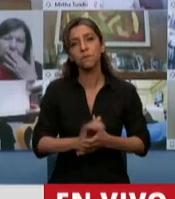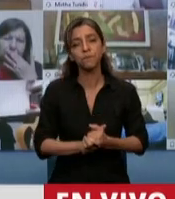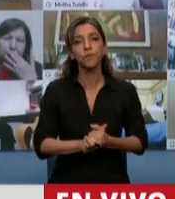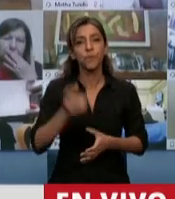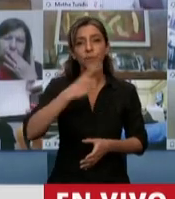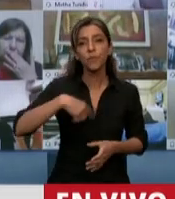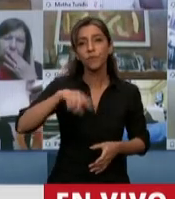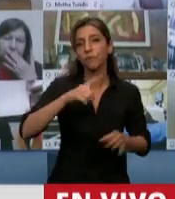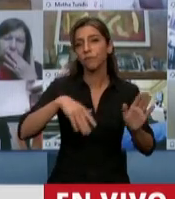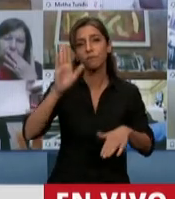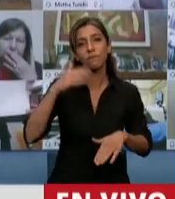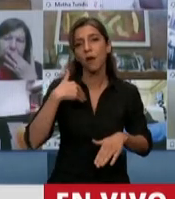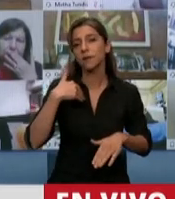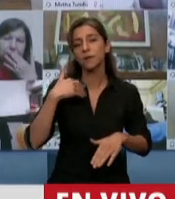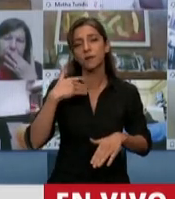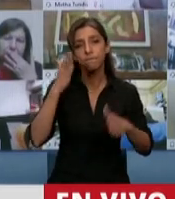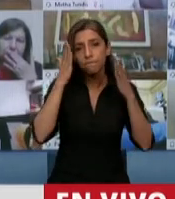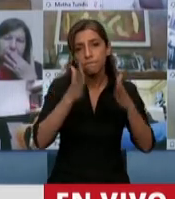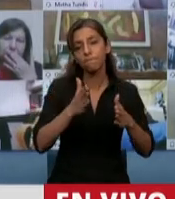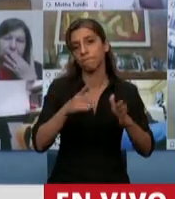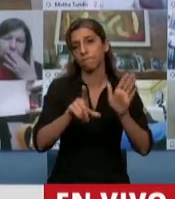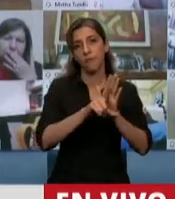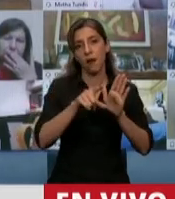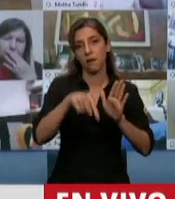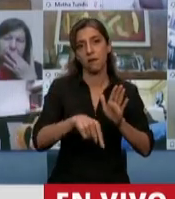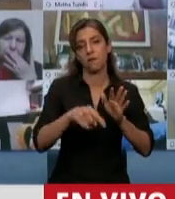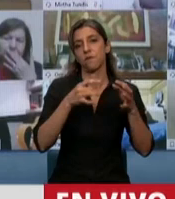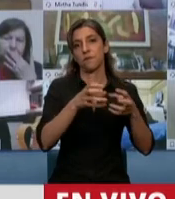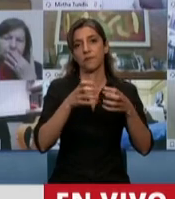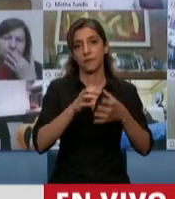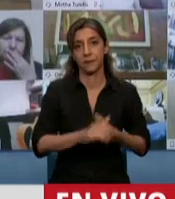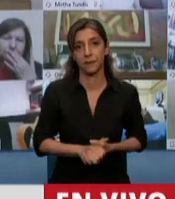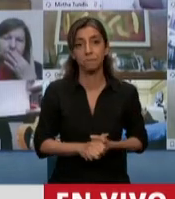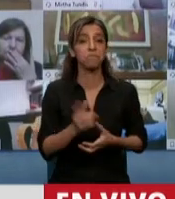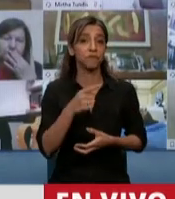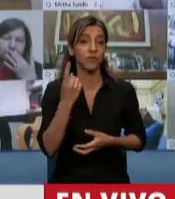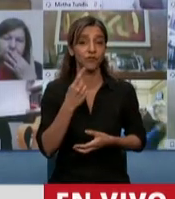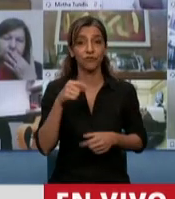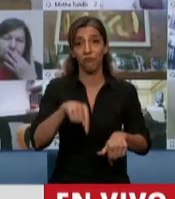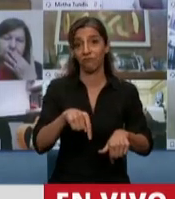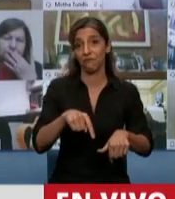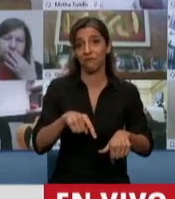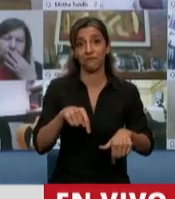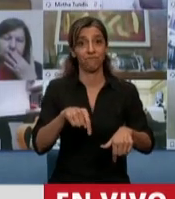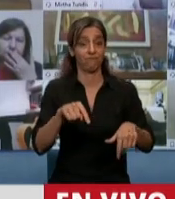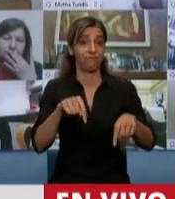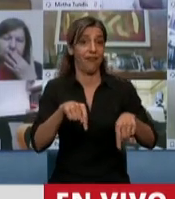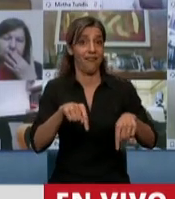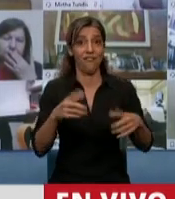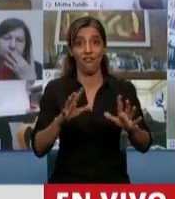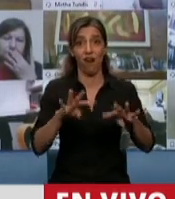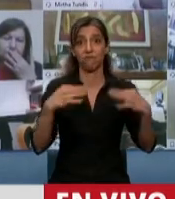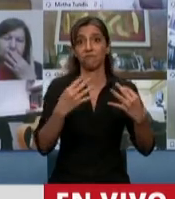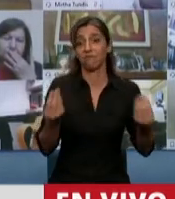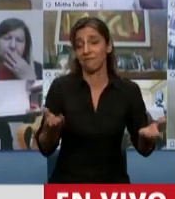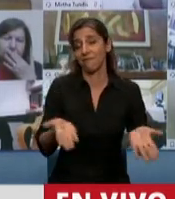importaba era poder estar tratando esta ley, que era lo importante, era para lo que estábamos acá y no para lo que nos